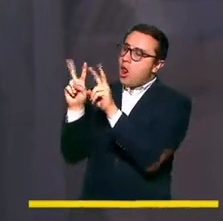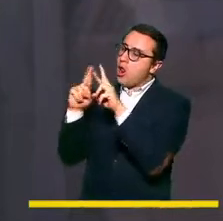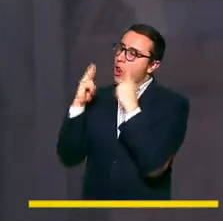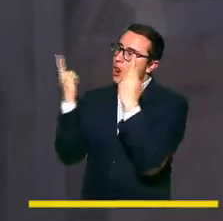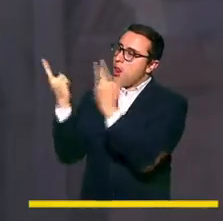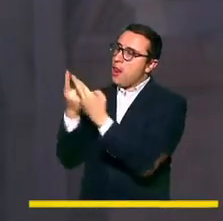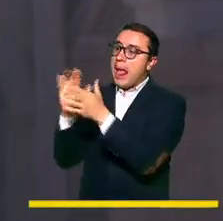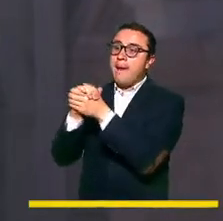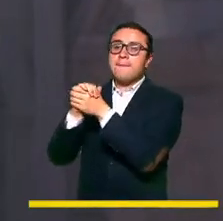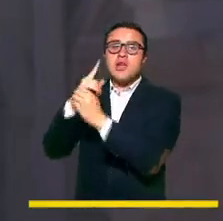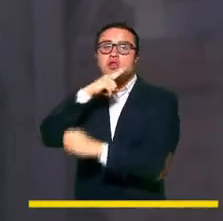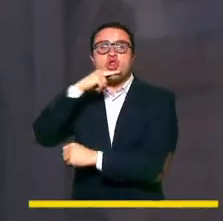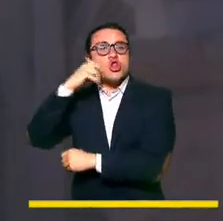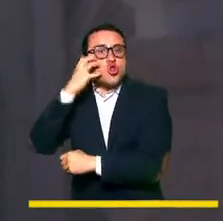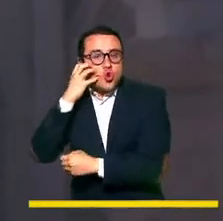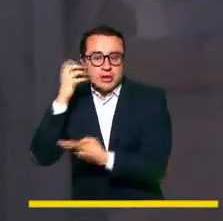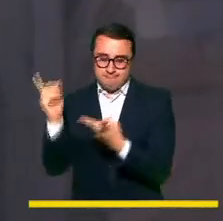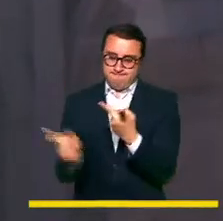de Duque con los